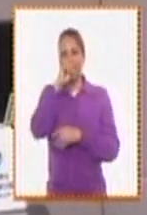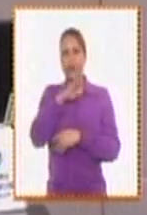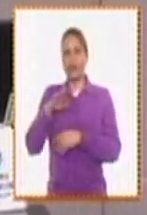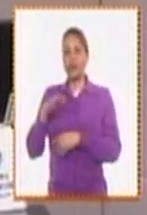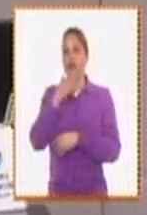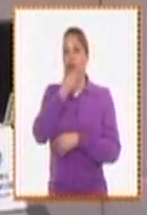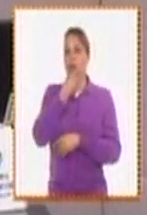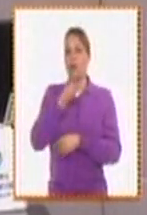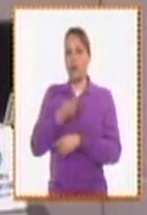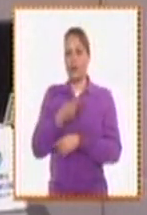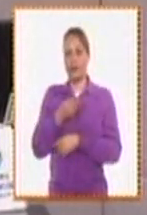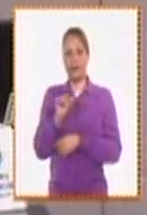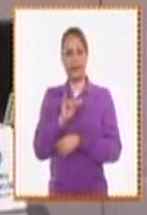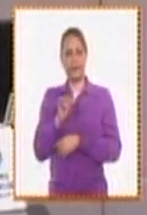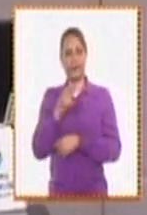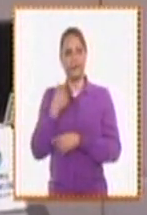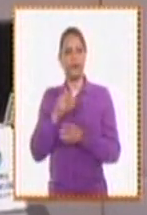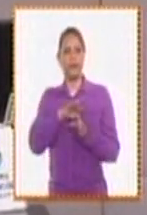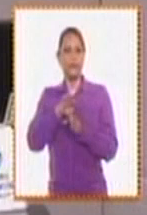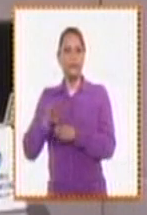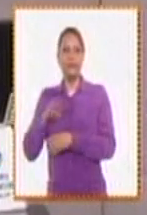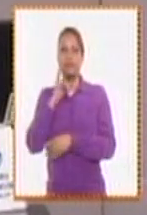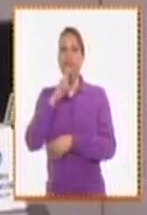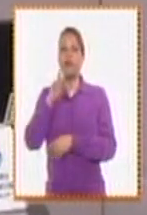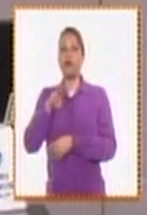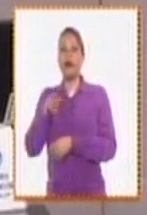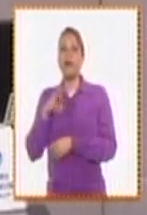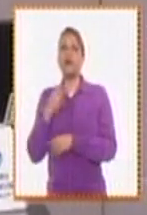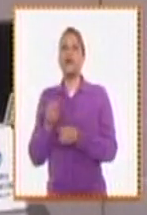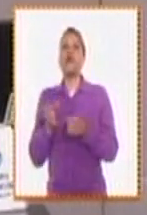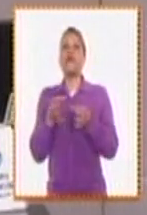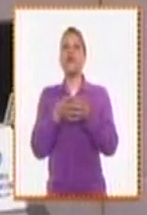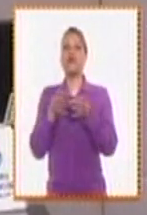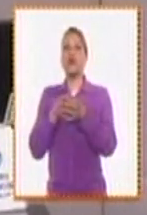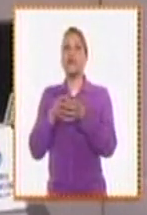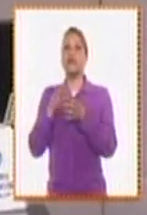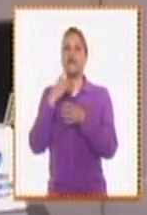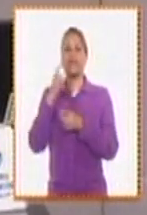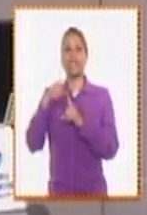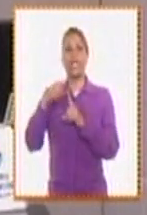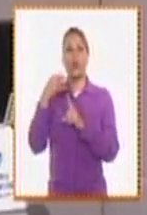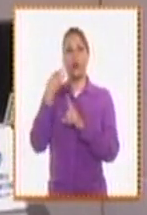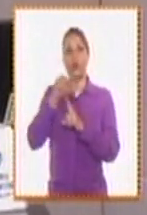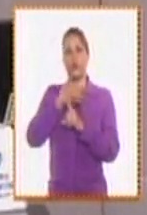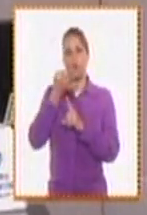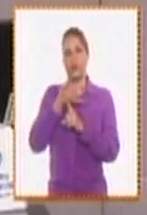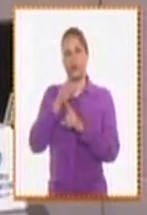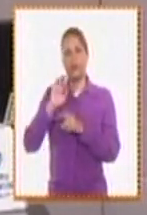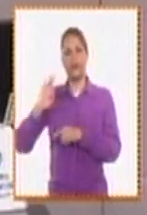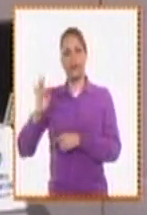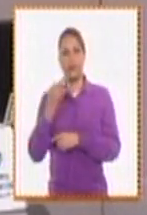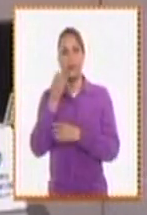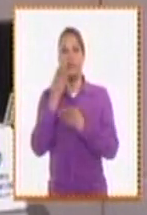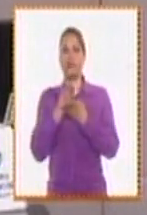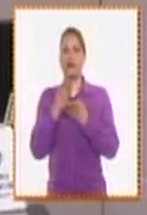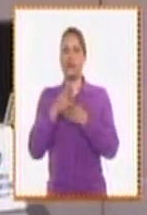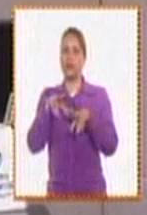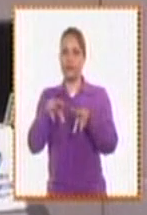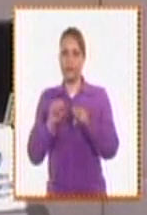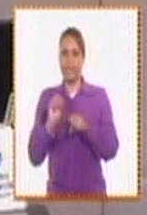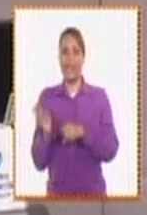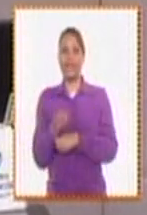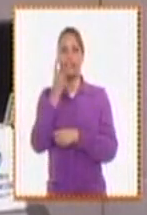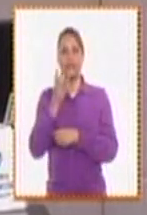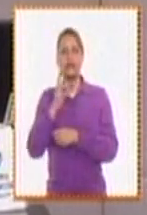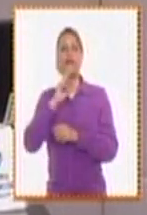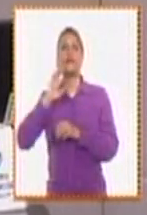jóvenes. Buscamos también los fundamentos teóricos en el tercer perfeccionamiento. Aquí en otras mesas hemos hablado del perfeccionamiento de la educación, y no solo en el